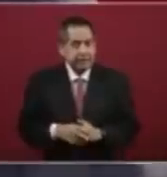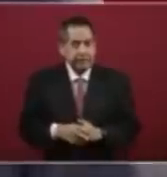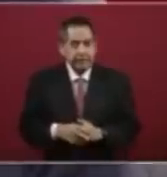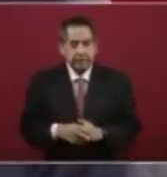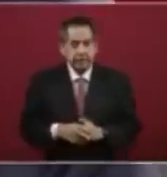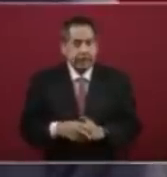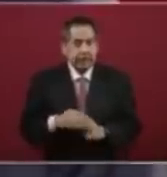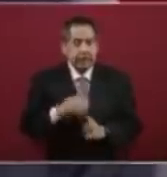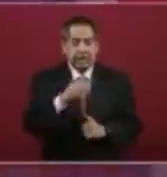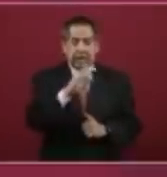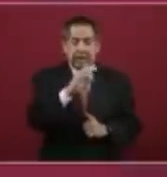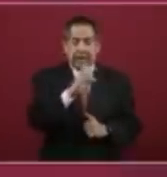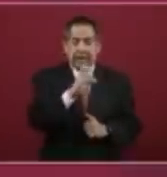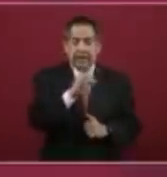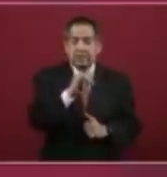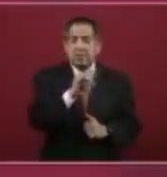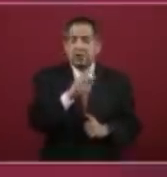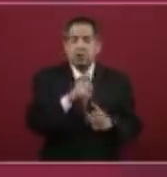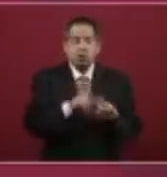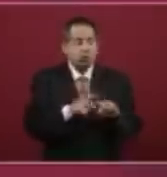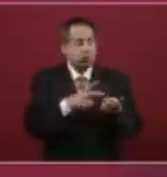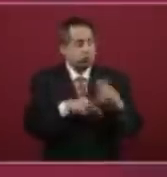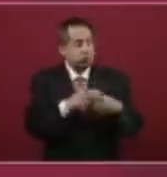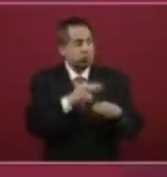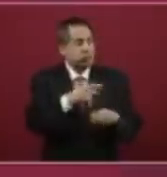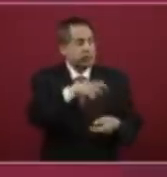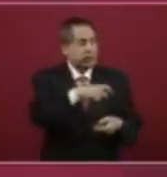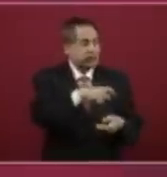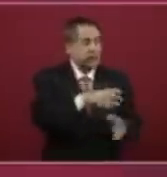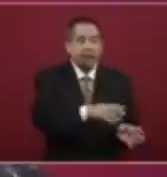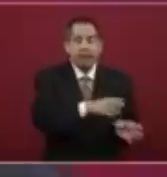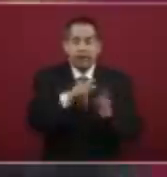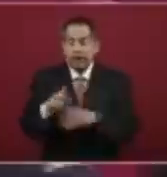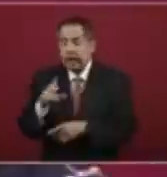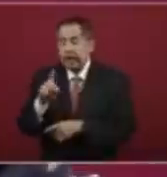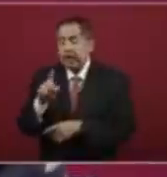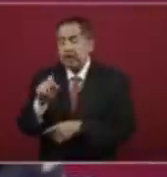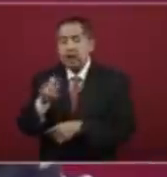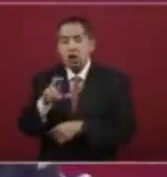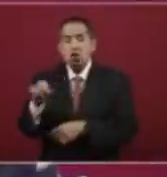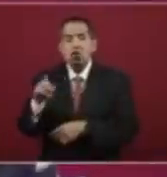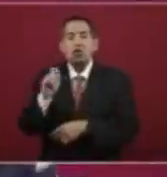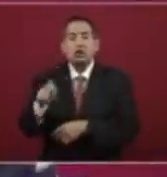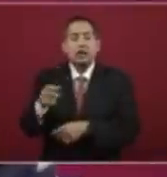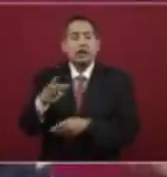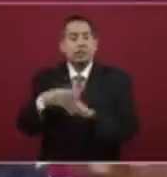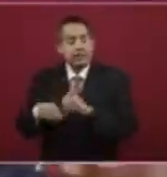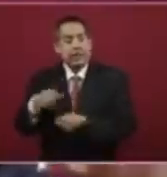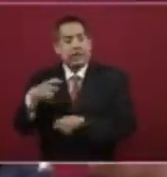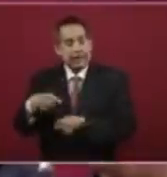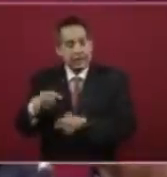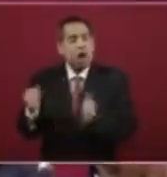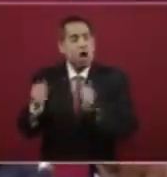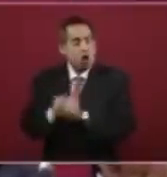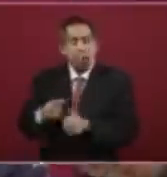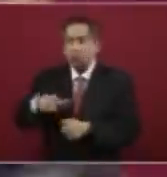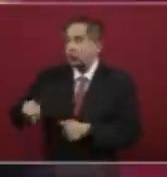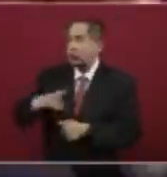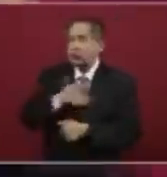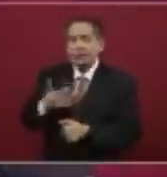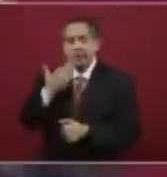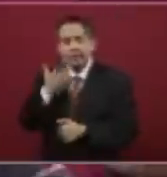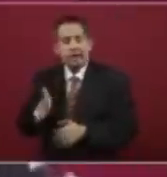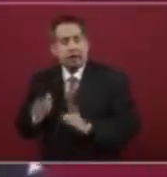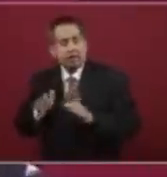que haya riquezas. Desarrollo es que haya riqueza y bienestar,